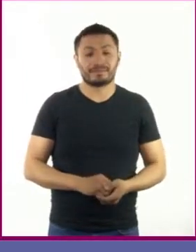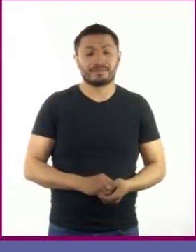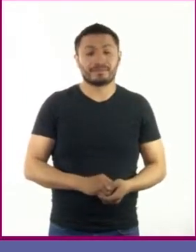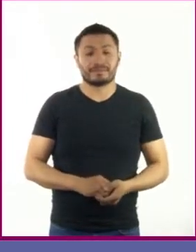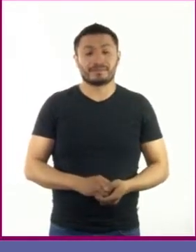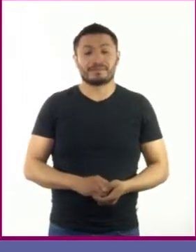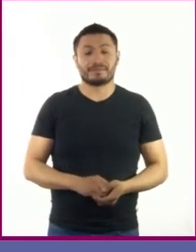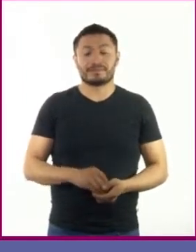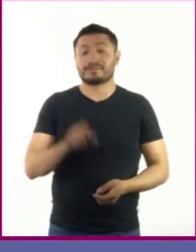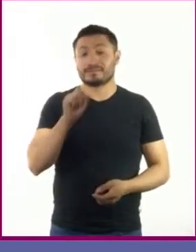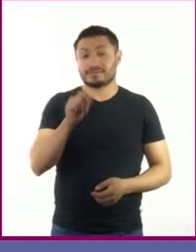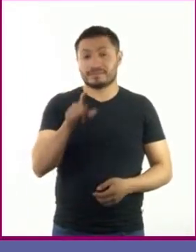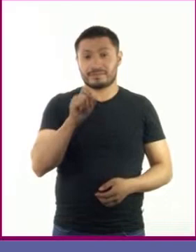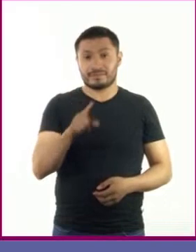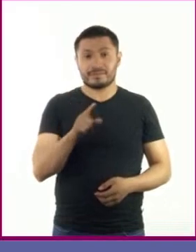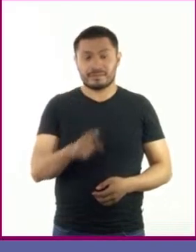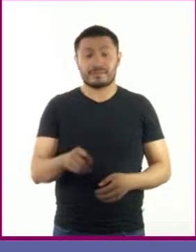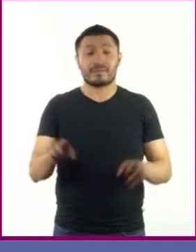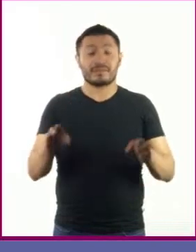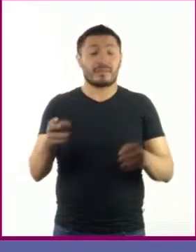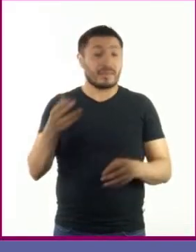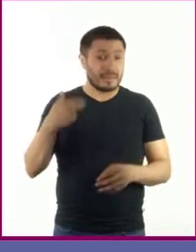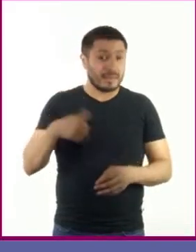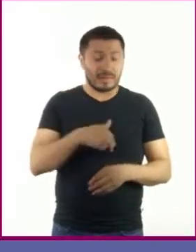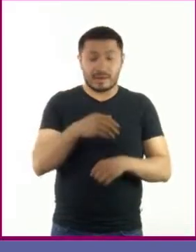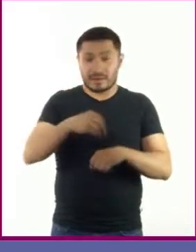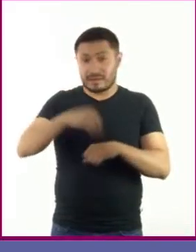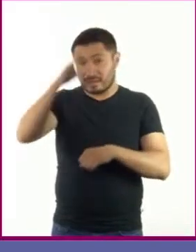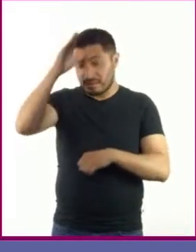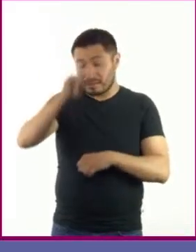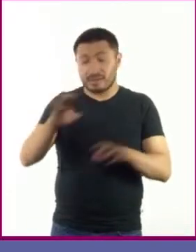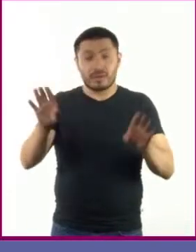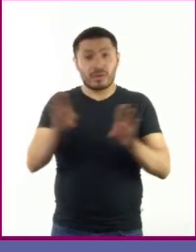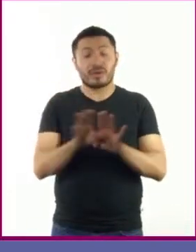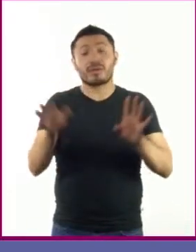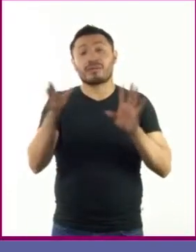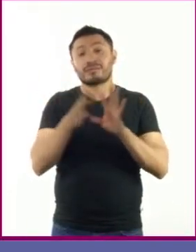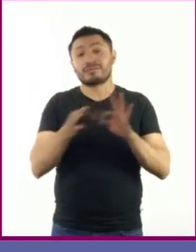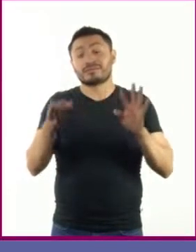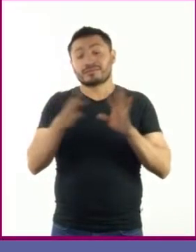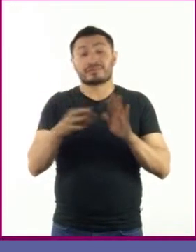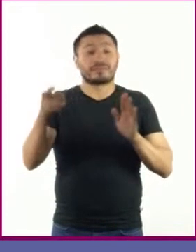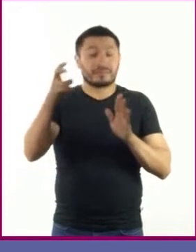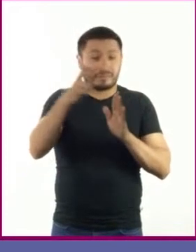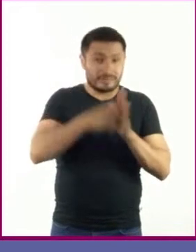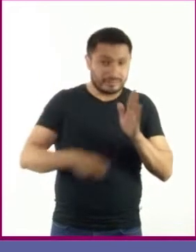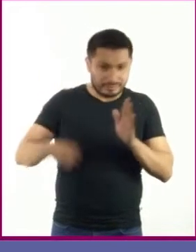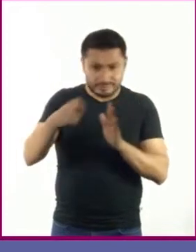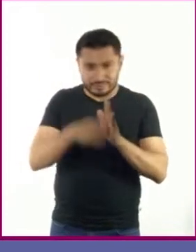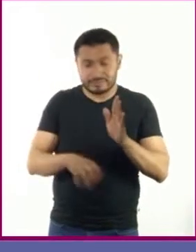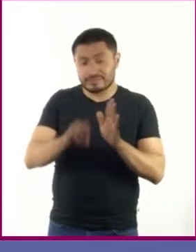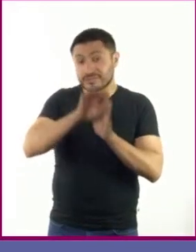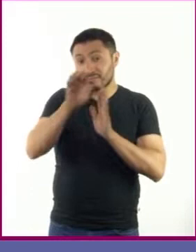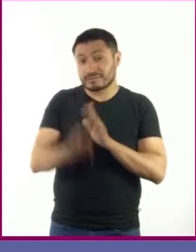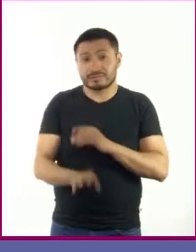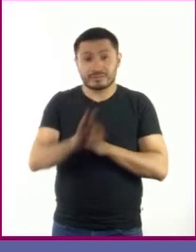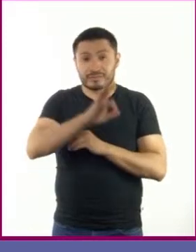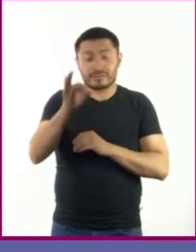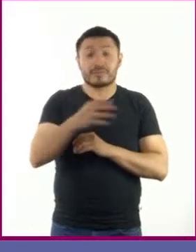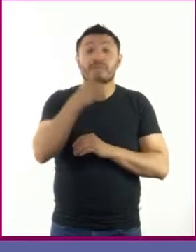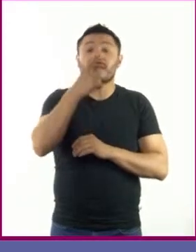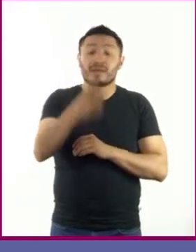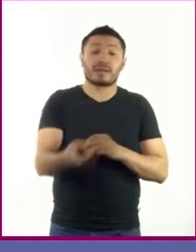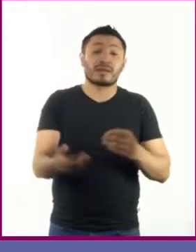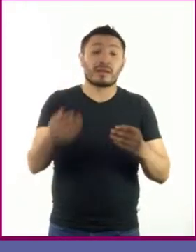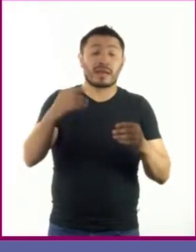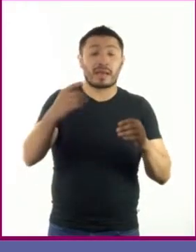Exacto. También debemos acordar como equipo la forma en la que señalaremos las observaciones. Por ejemplo, si escribiremos los comentarios sobre